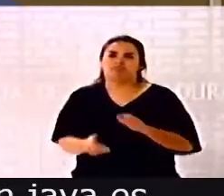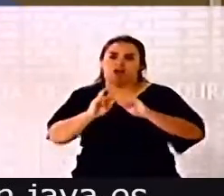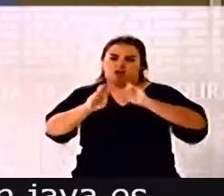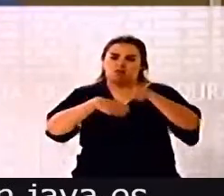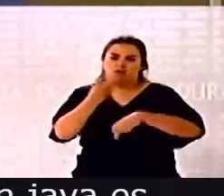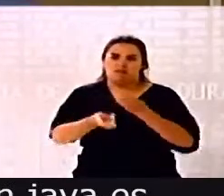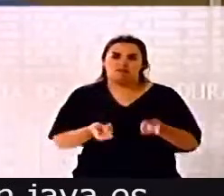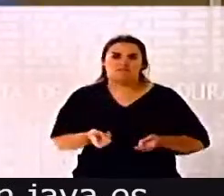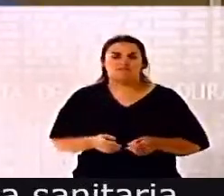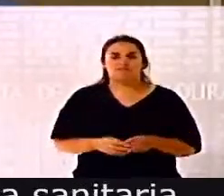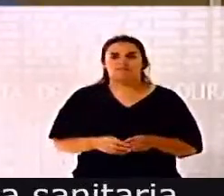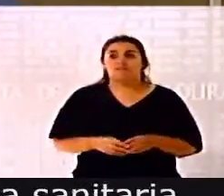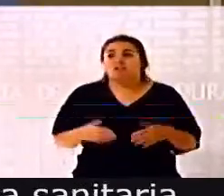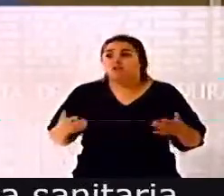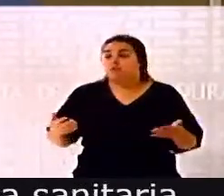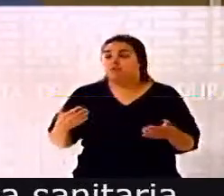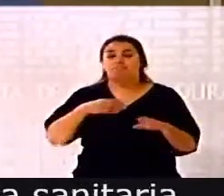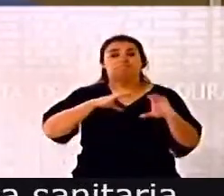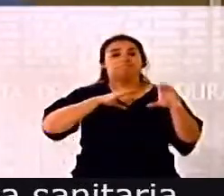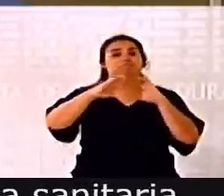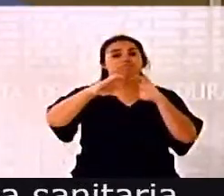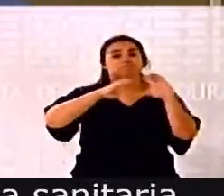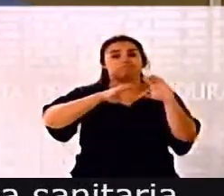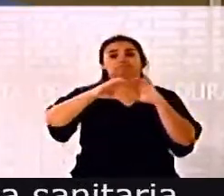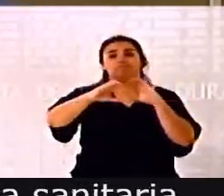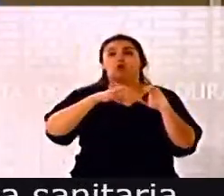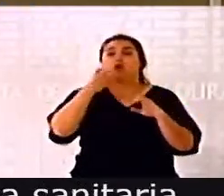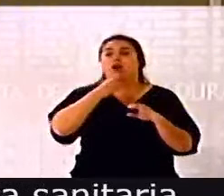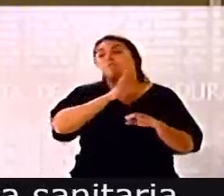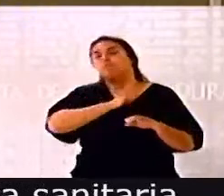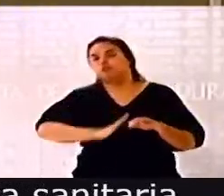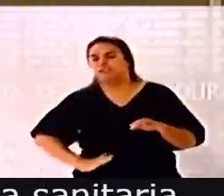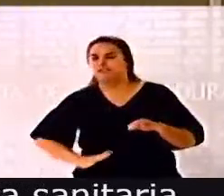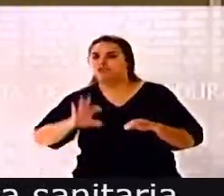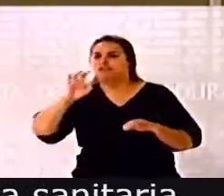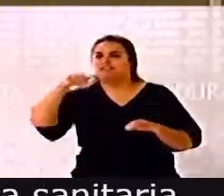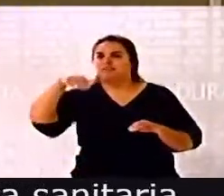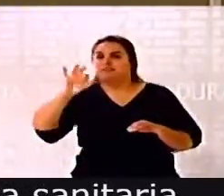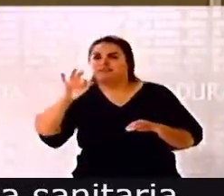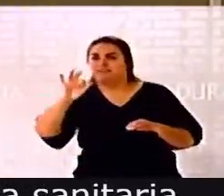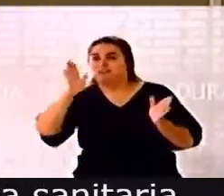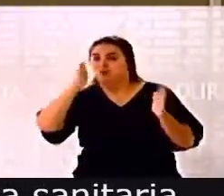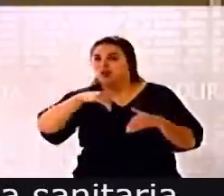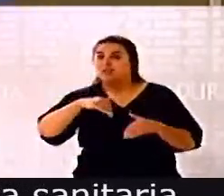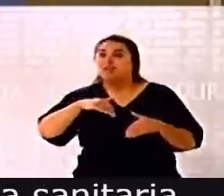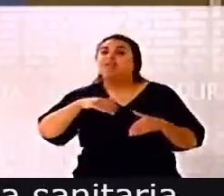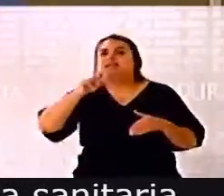Por lo tanto, comunicación oral, por si no le llega el SMS, y comunicación por SMS.